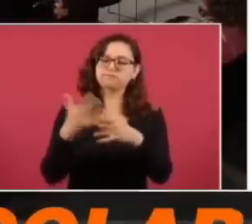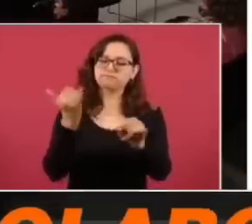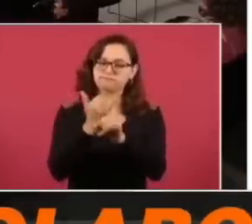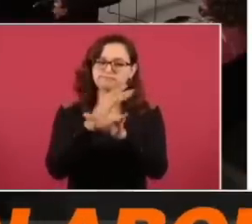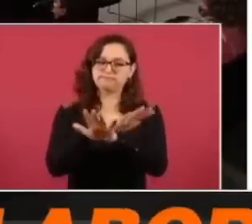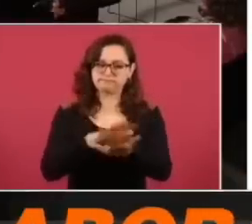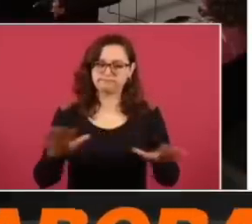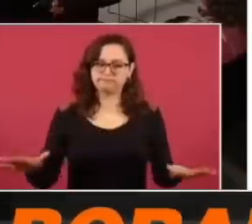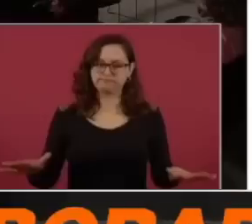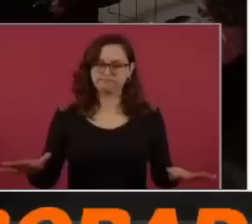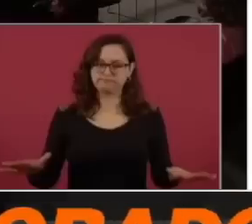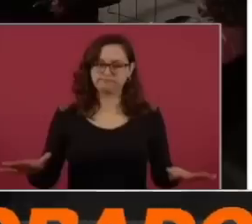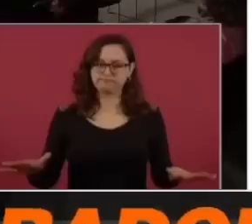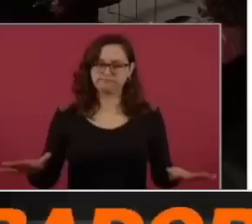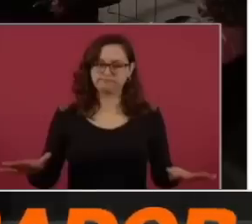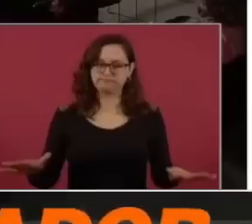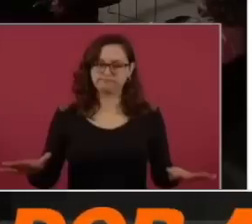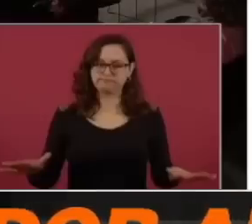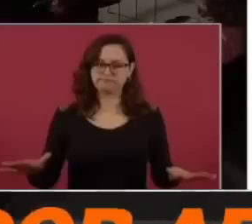nuestras acciones.